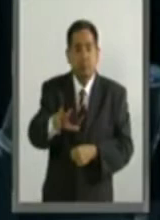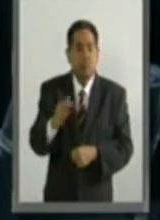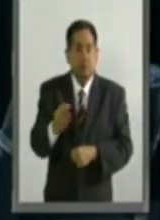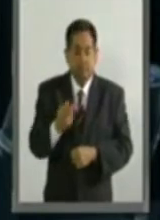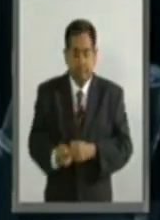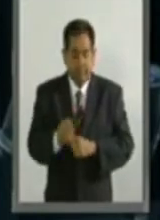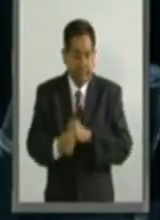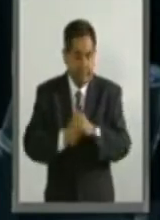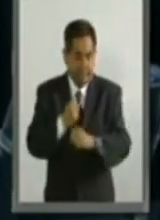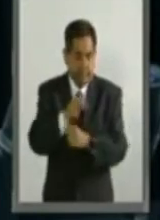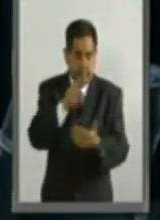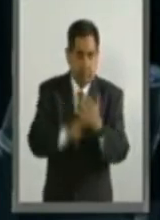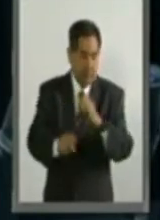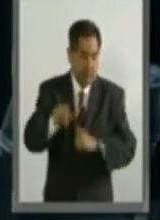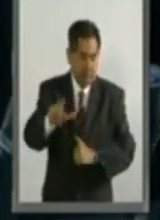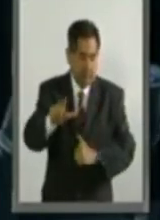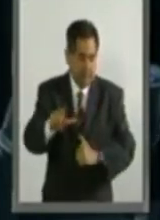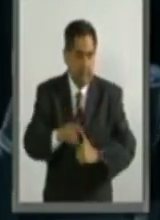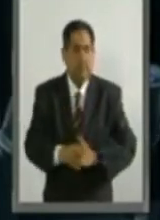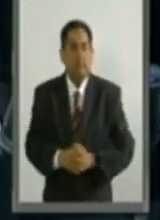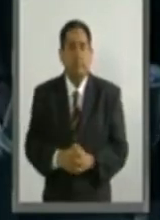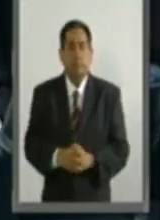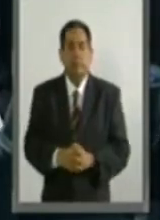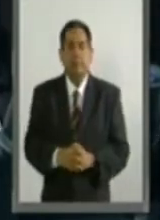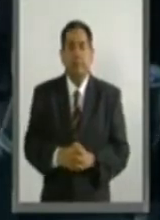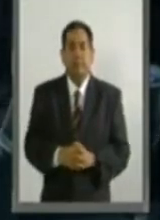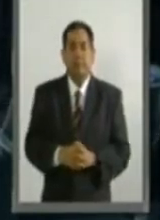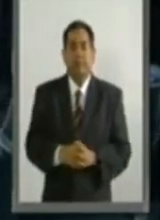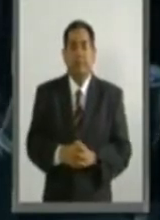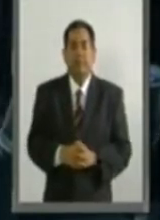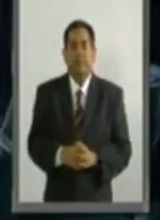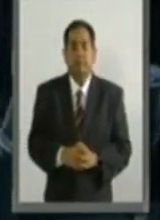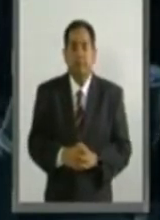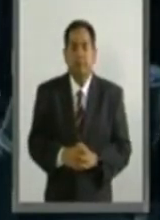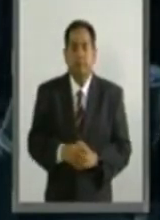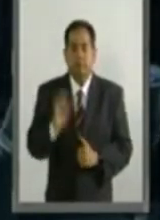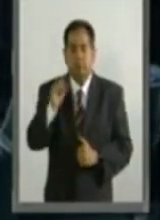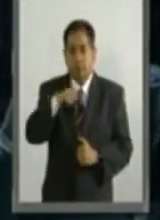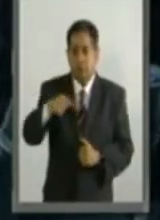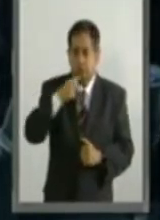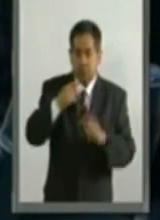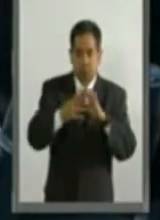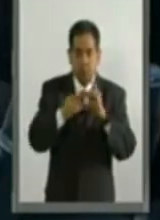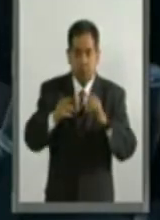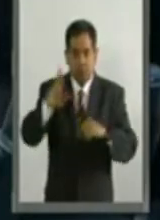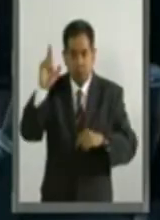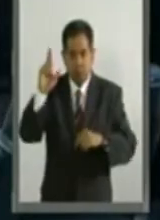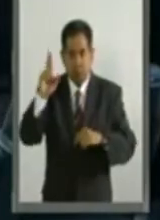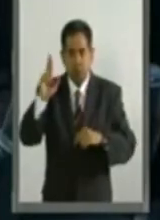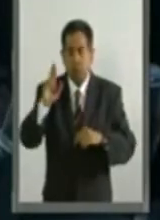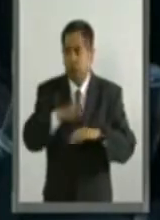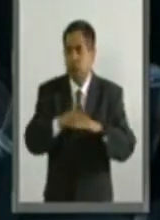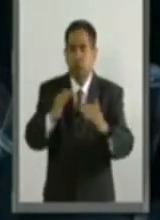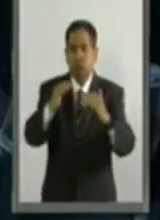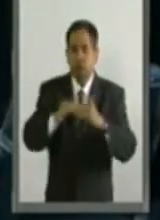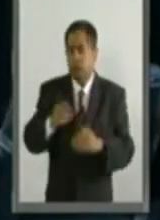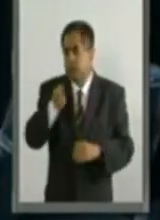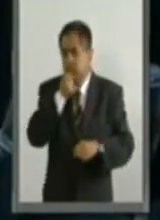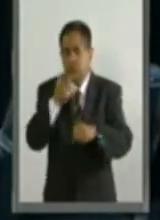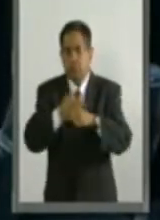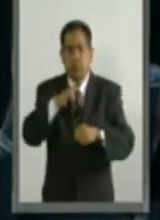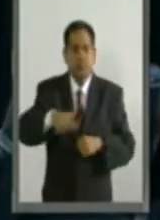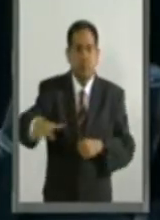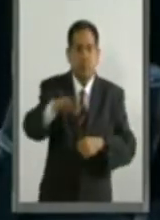de febrero de 2017. Si alguien desea hacer el uso de la palabra, de lo contrario, consulte a la Secretaría de la